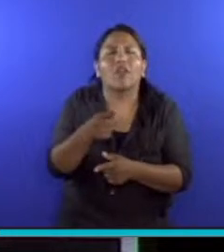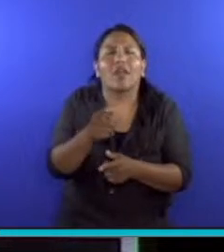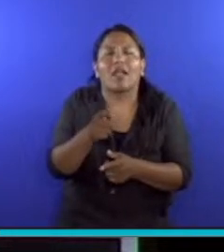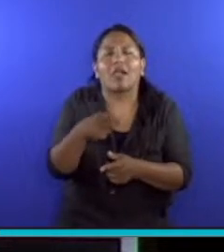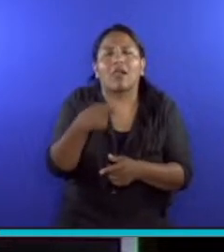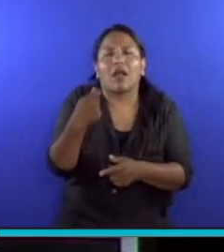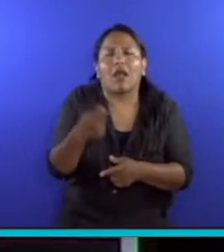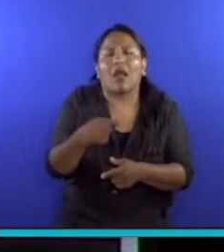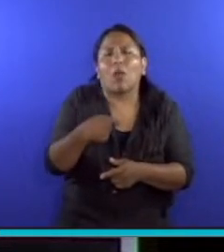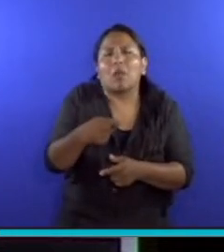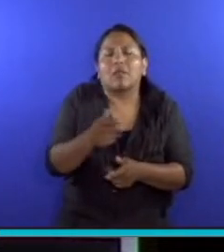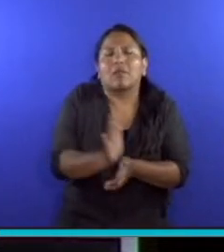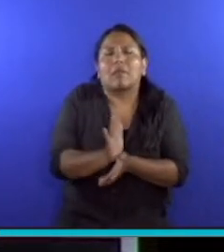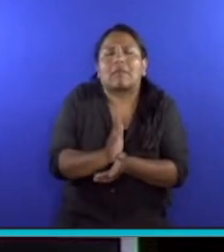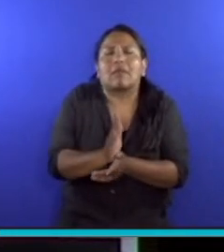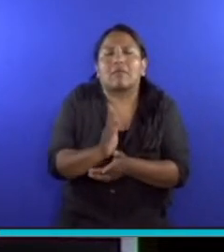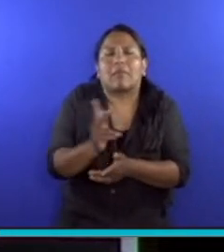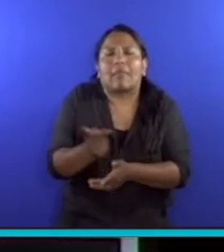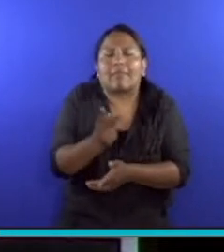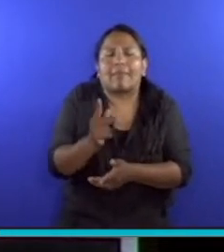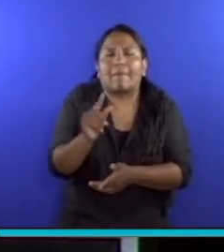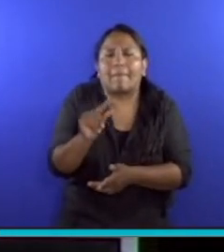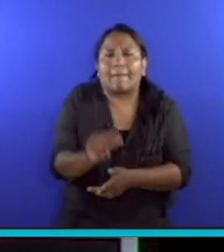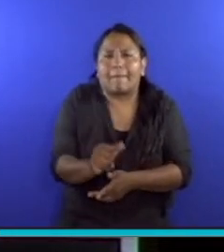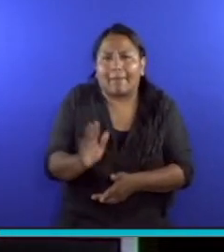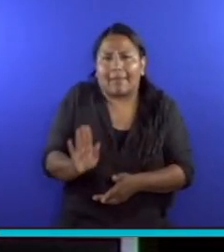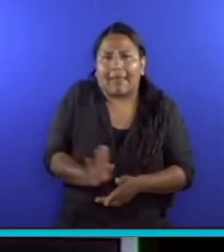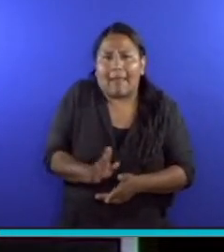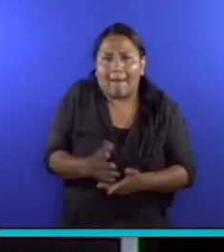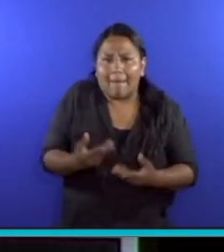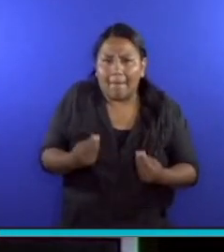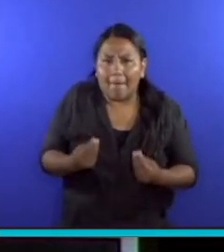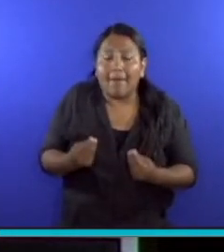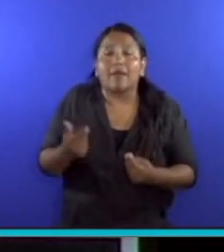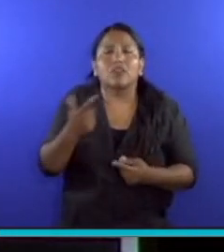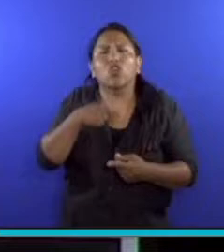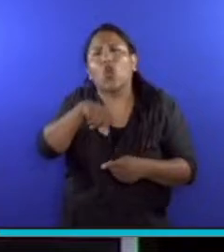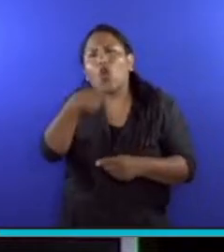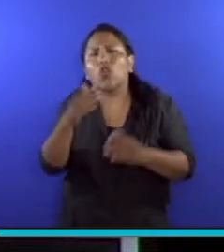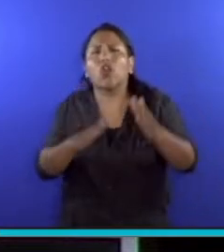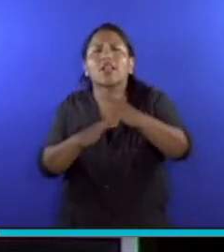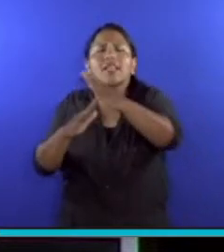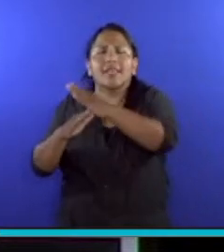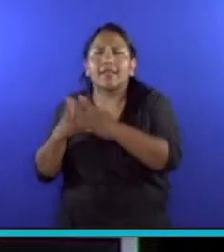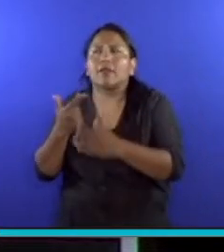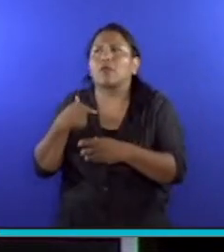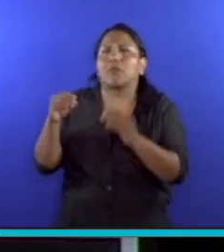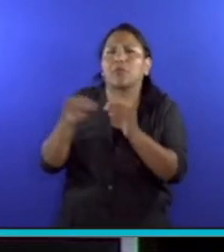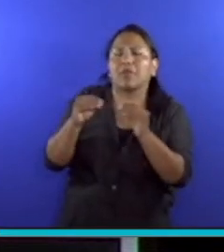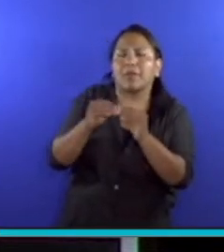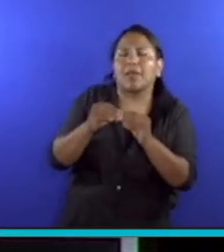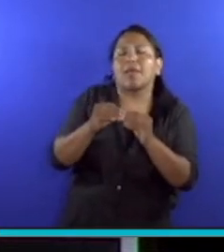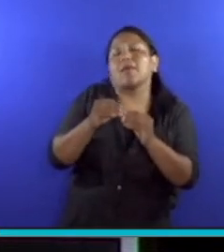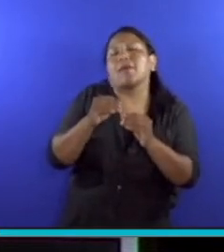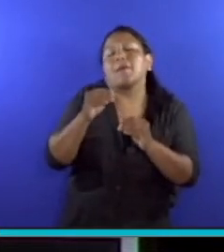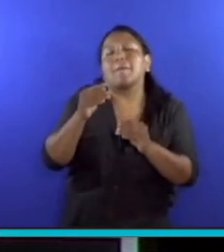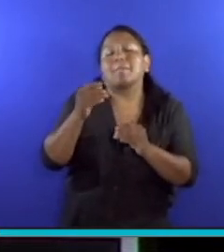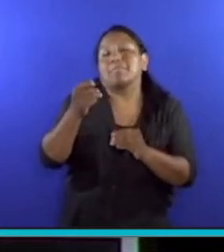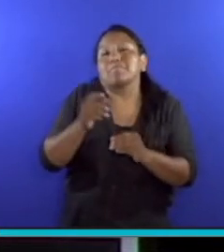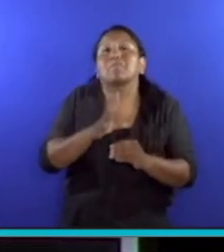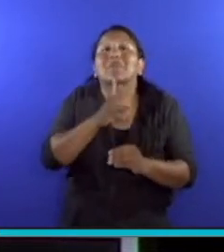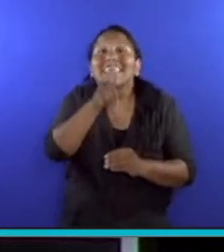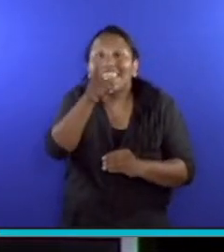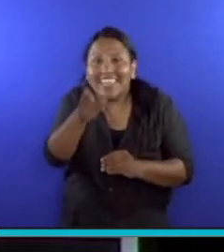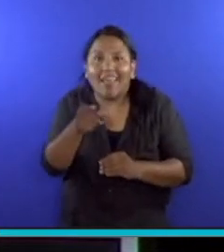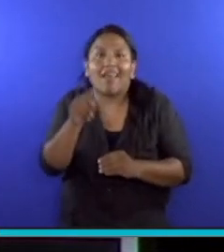hambre, pero también muchos otros referentes como mi compañera Miriam Bregman, que hoy sigue siendo